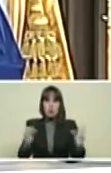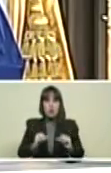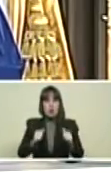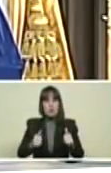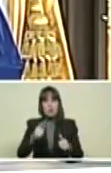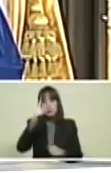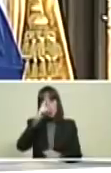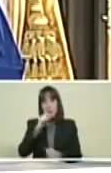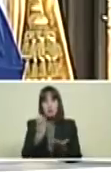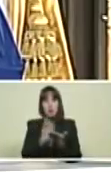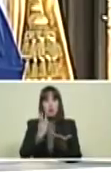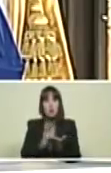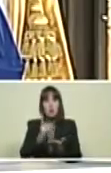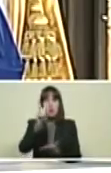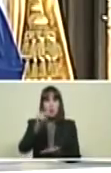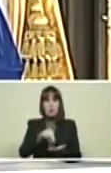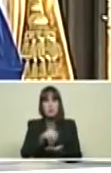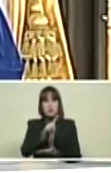escolar